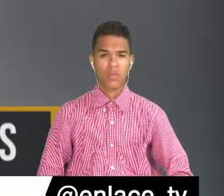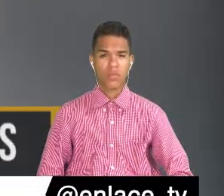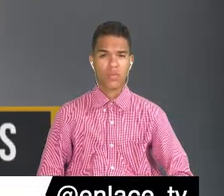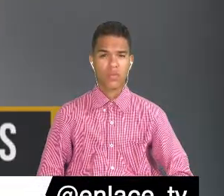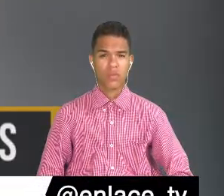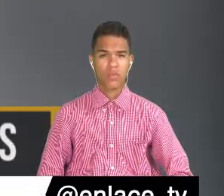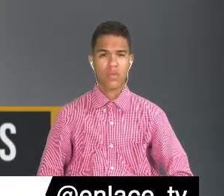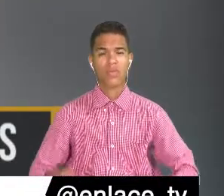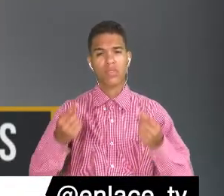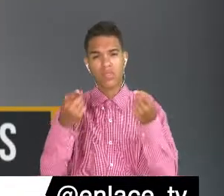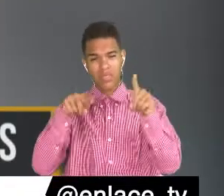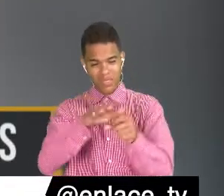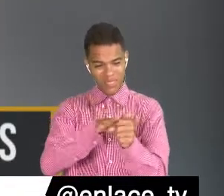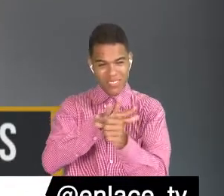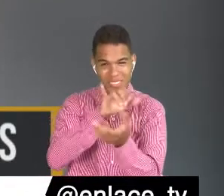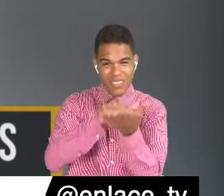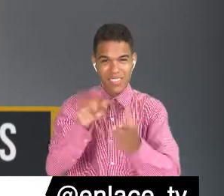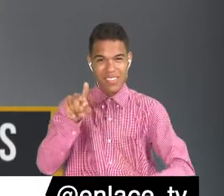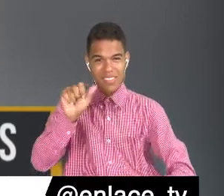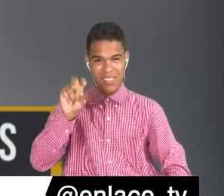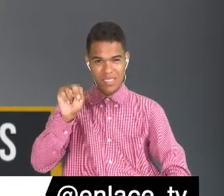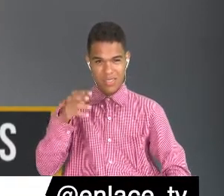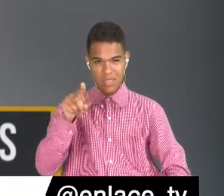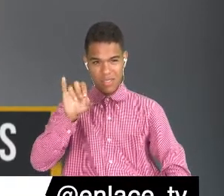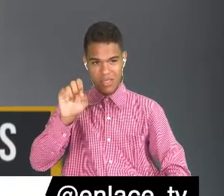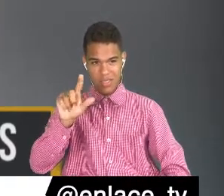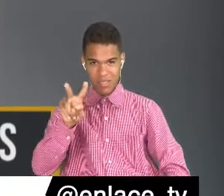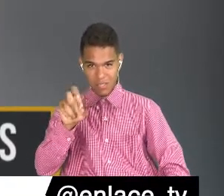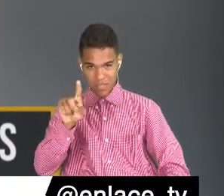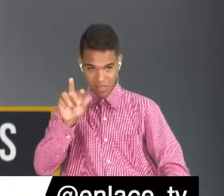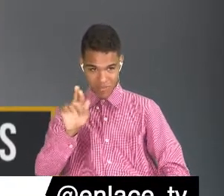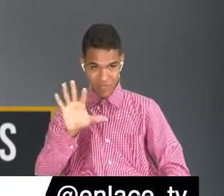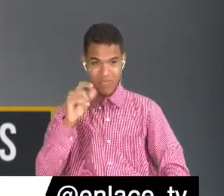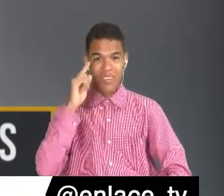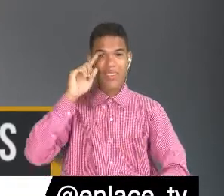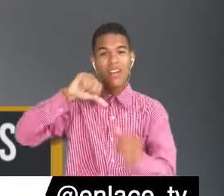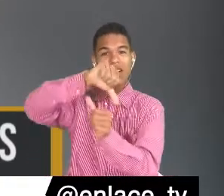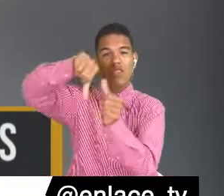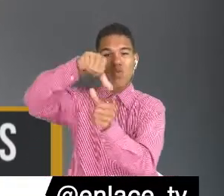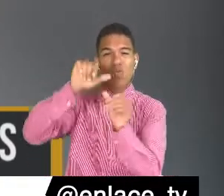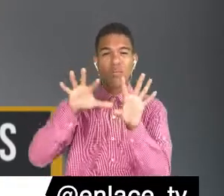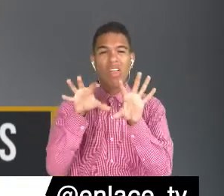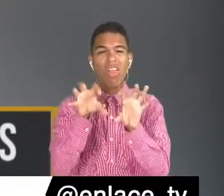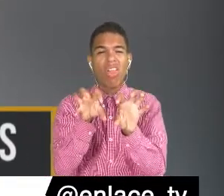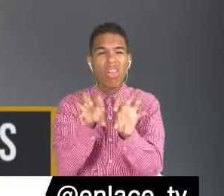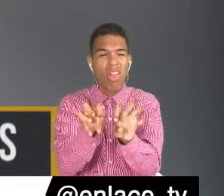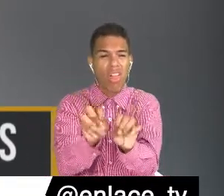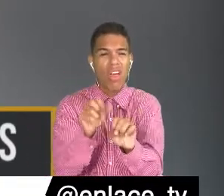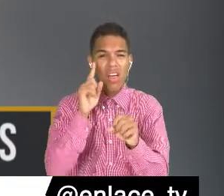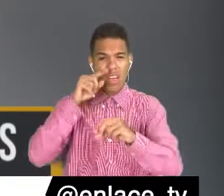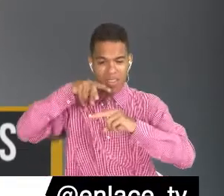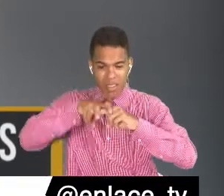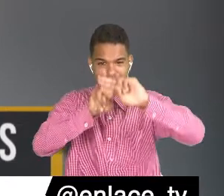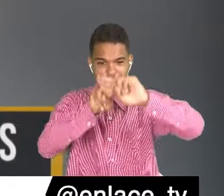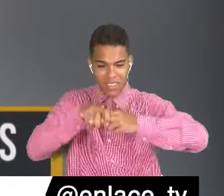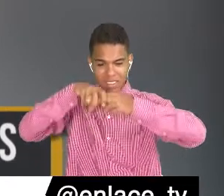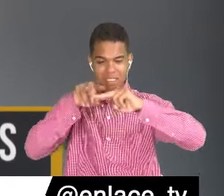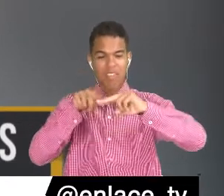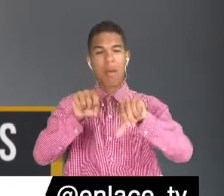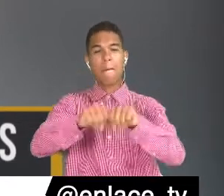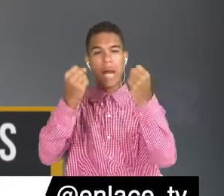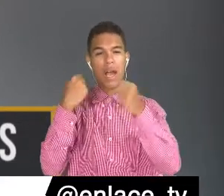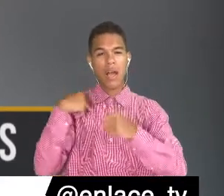También del barrio San Silvestre, el reportero ciudadano denuncia el mal estado en que se encuentra el parque del sector. Están dañados los columpios y un resbaladero se